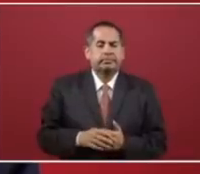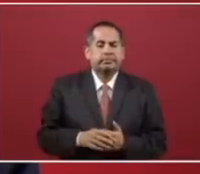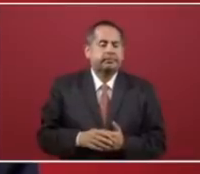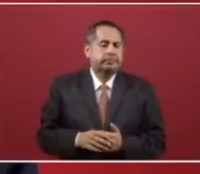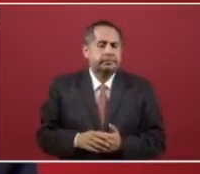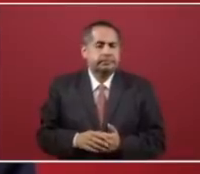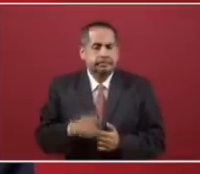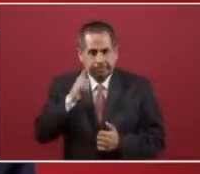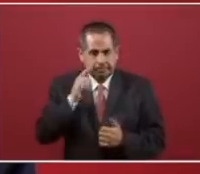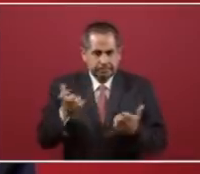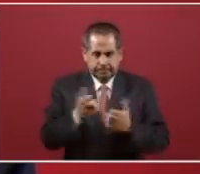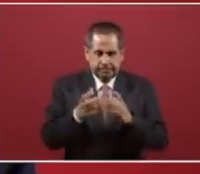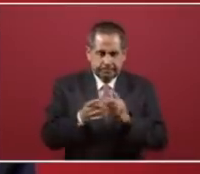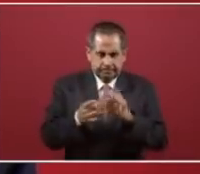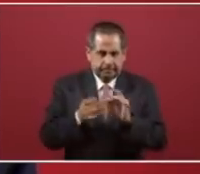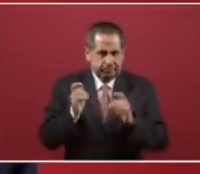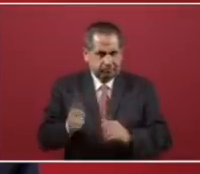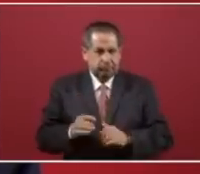y práctica